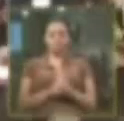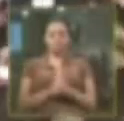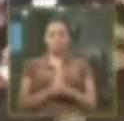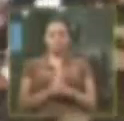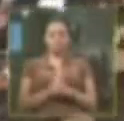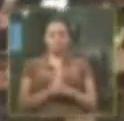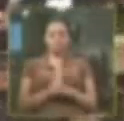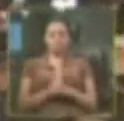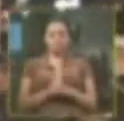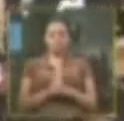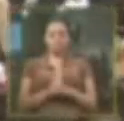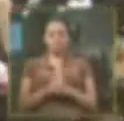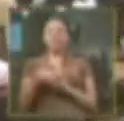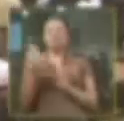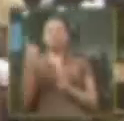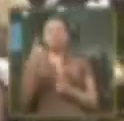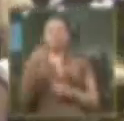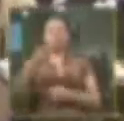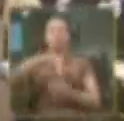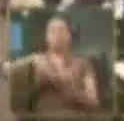Solamente que vuelva a leer el secretario.